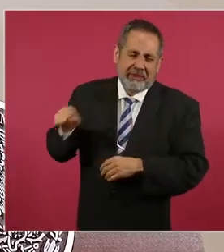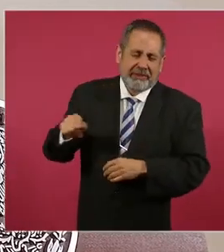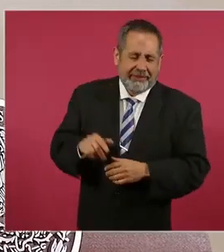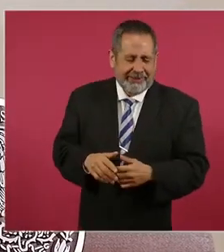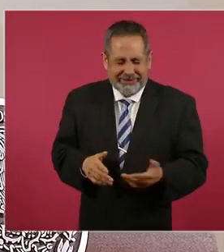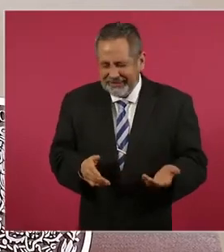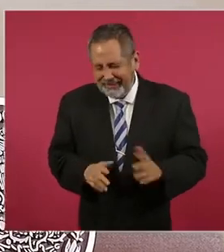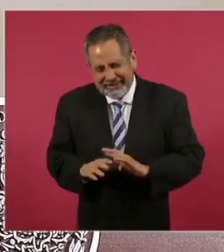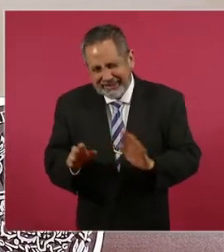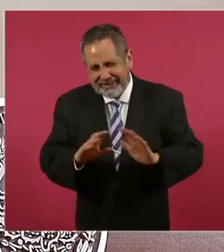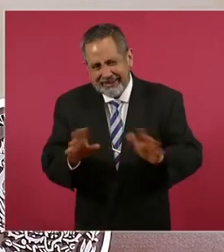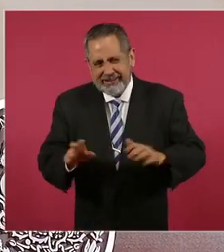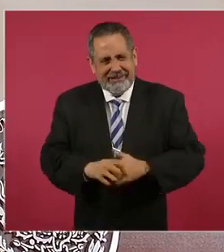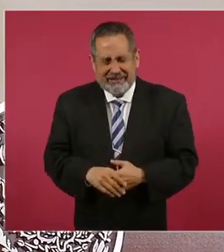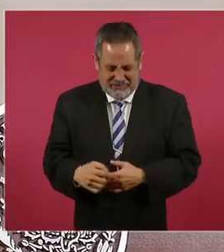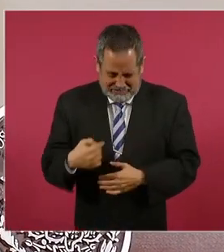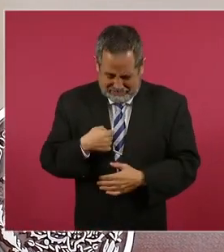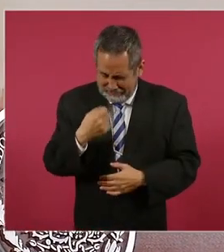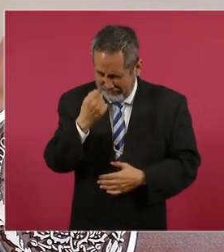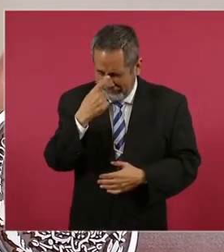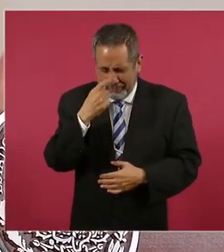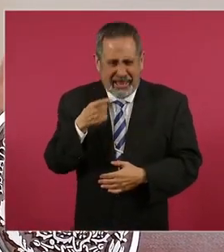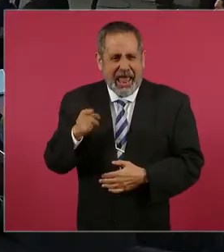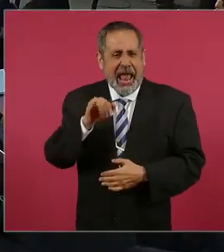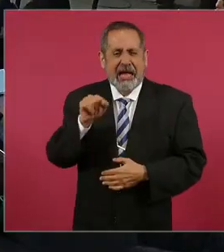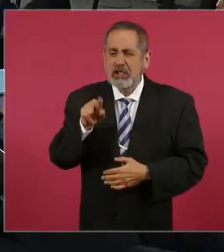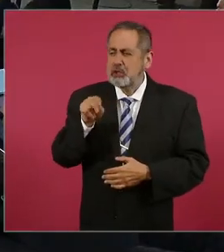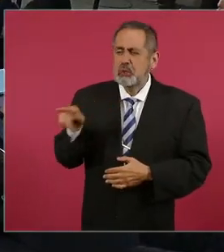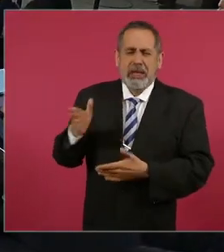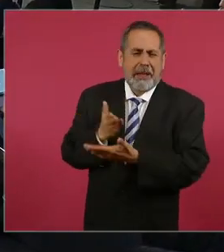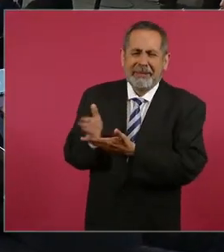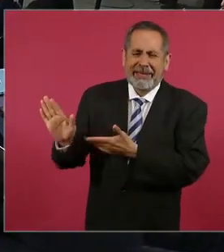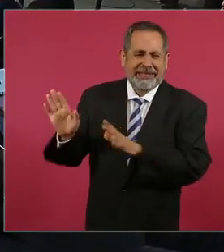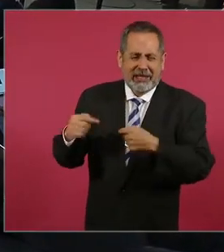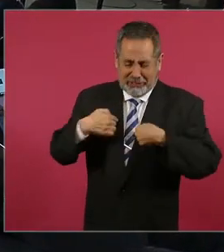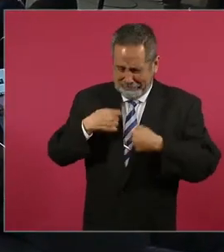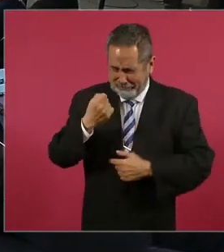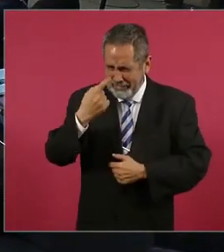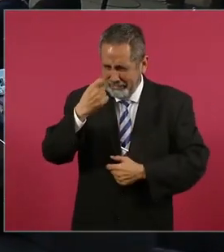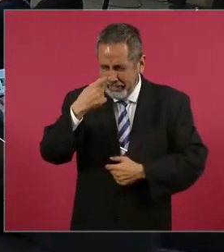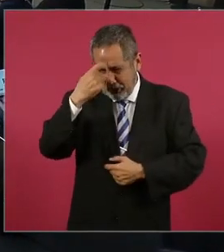No, es así. Jesús no tiene nada que ver, ¿sí?